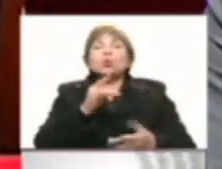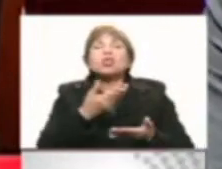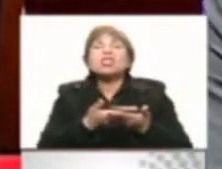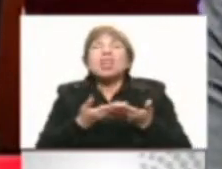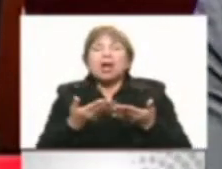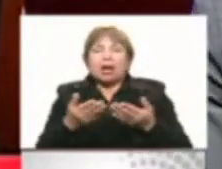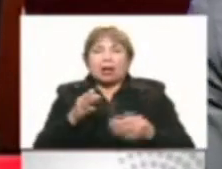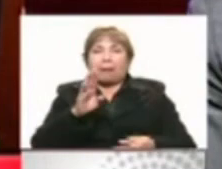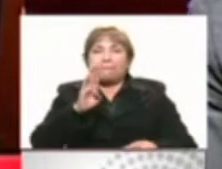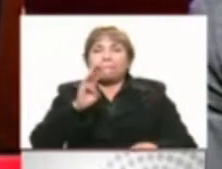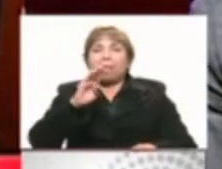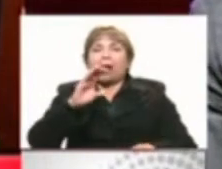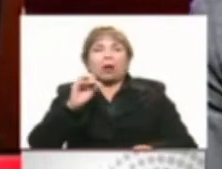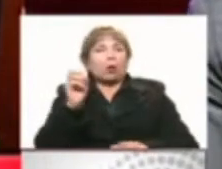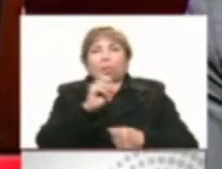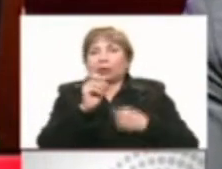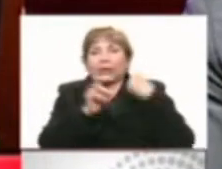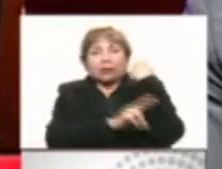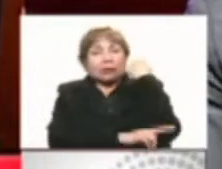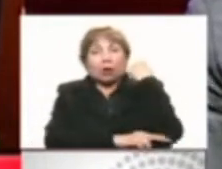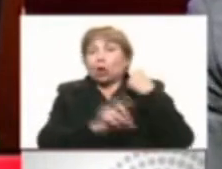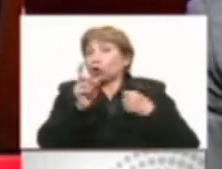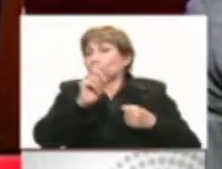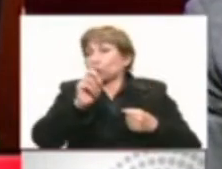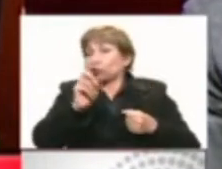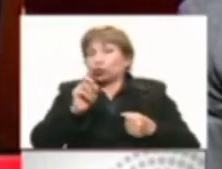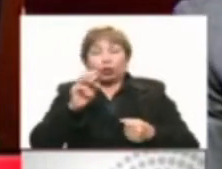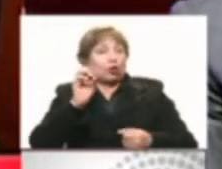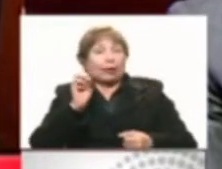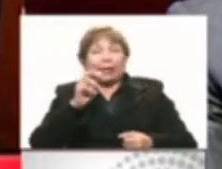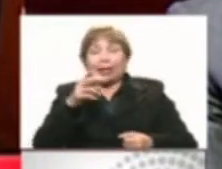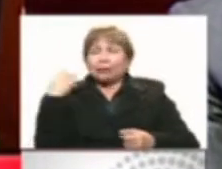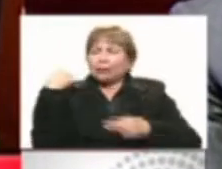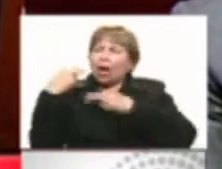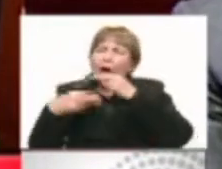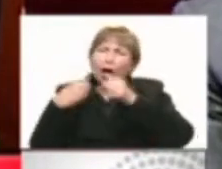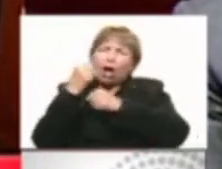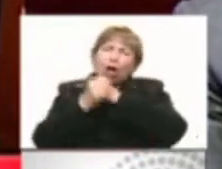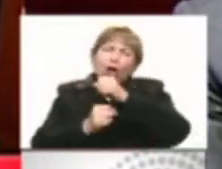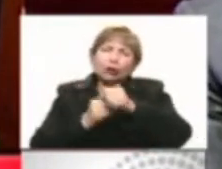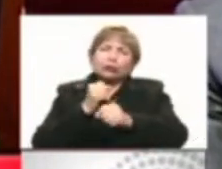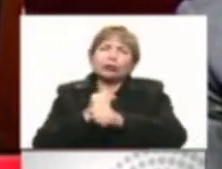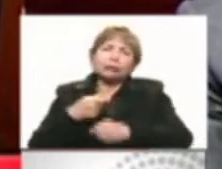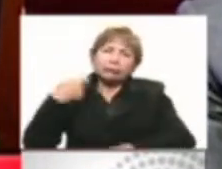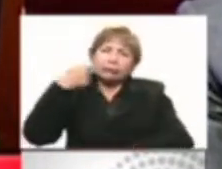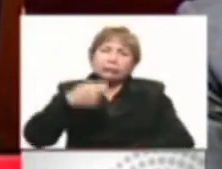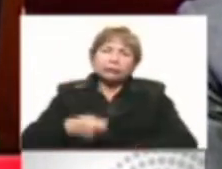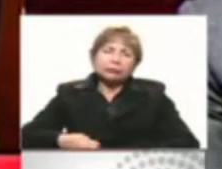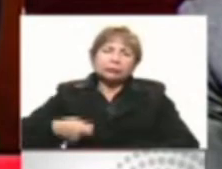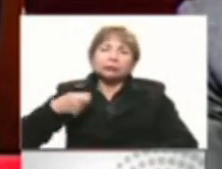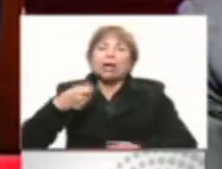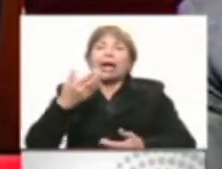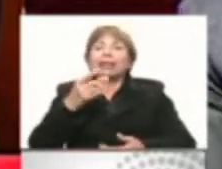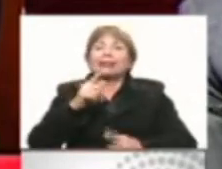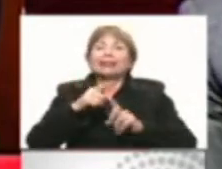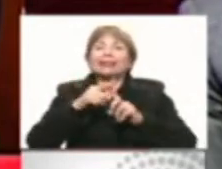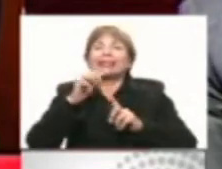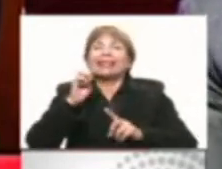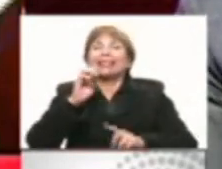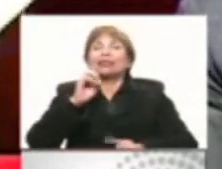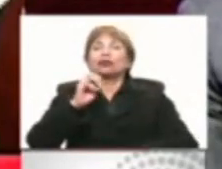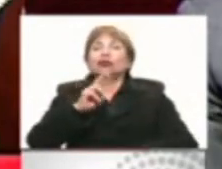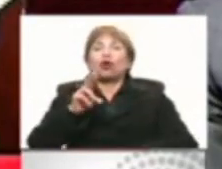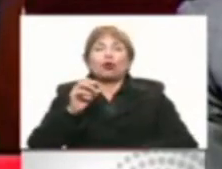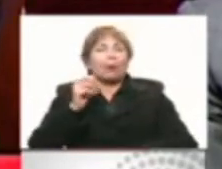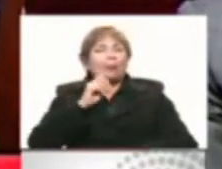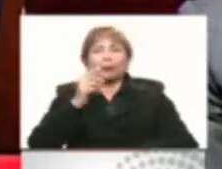del Banco de la Nación, no con dinero del erario público. El Banco de la Nación todos los años ha estado entregando sus utilidades al Tesoro y por eso